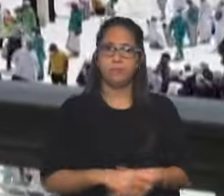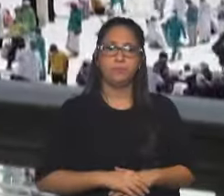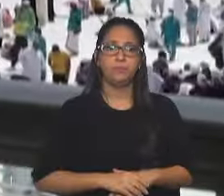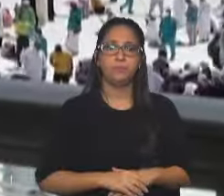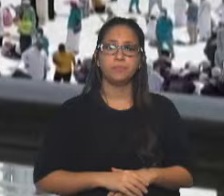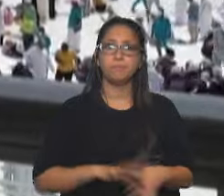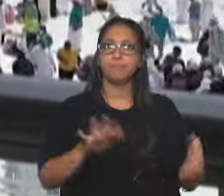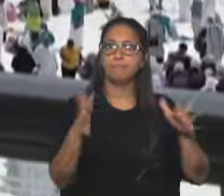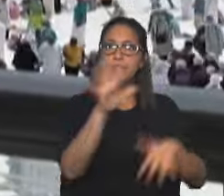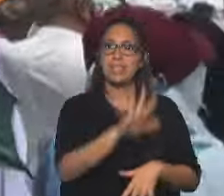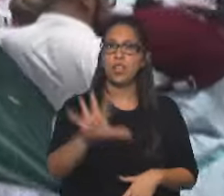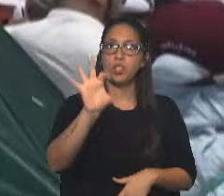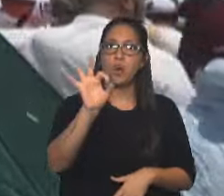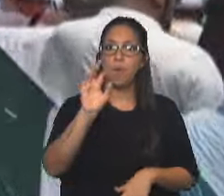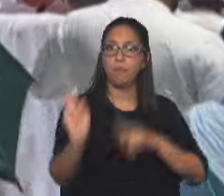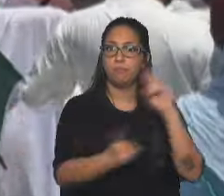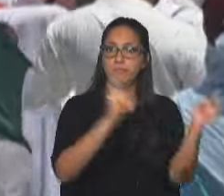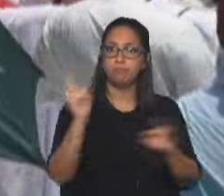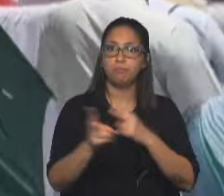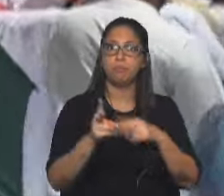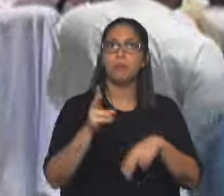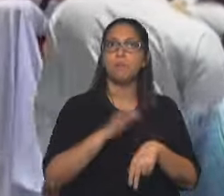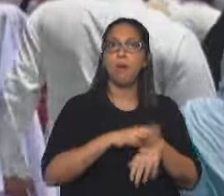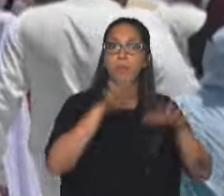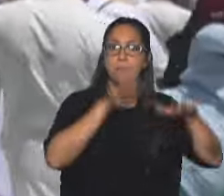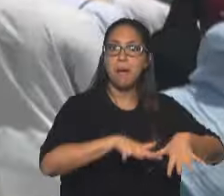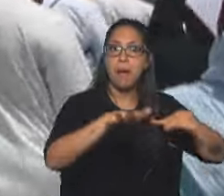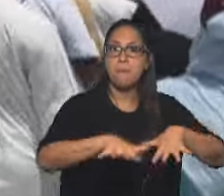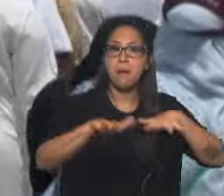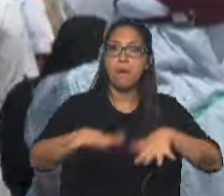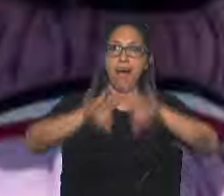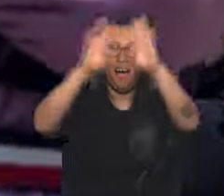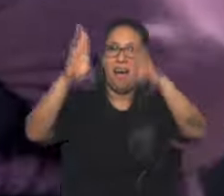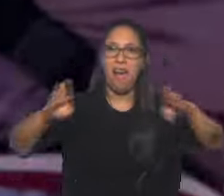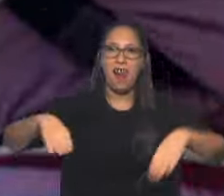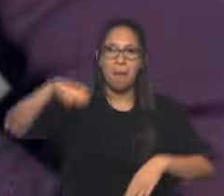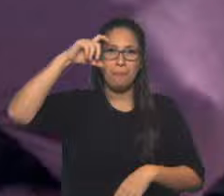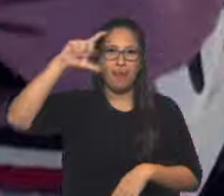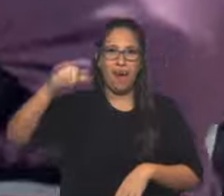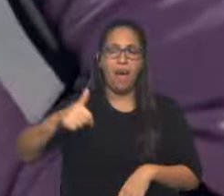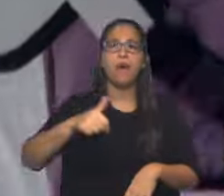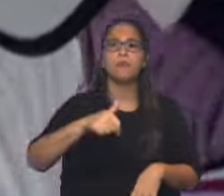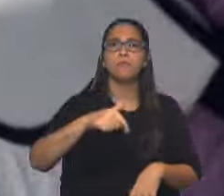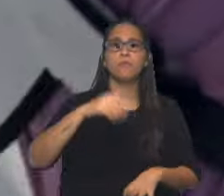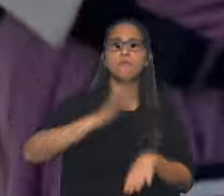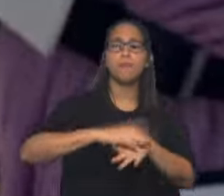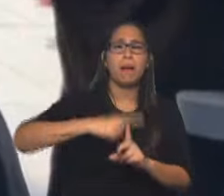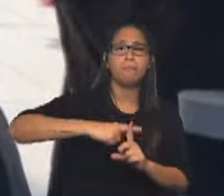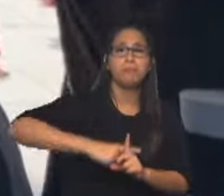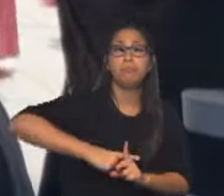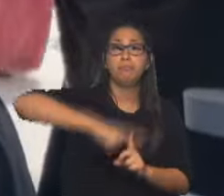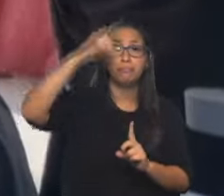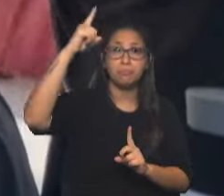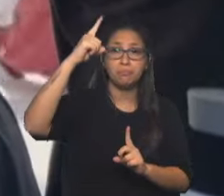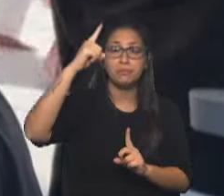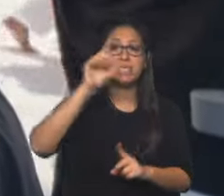Al menos 550 muertos en la peregrinación a la Meca, debido a las temperaturas extremas, que superaron